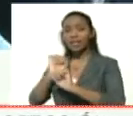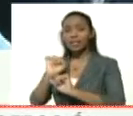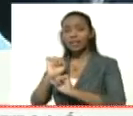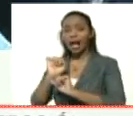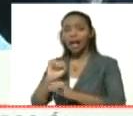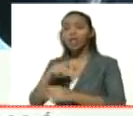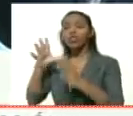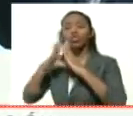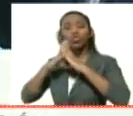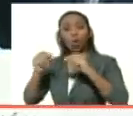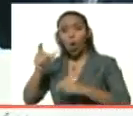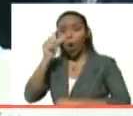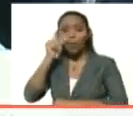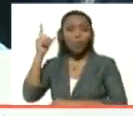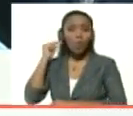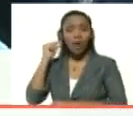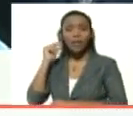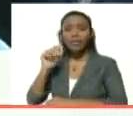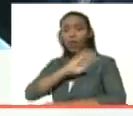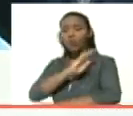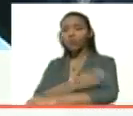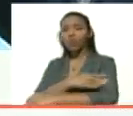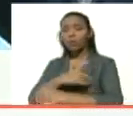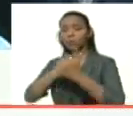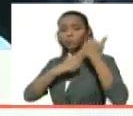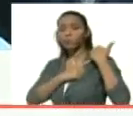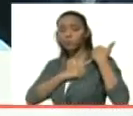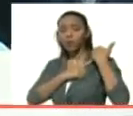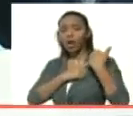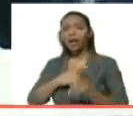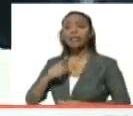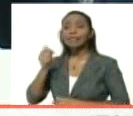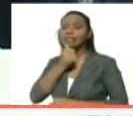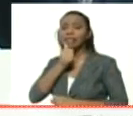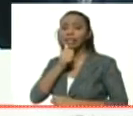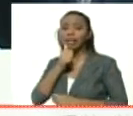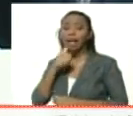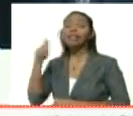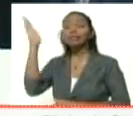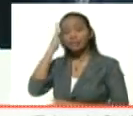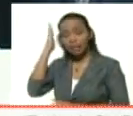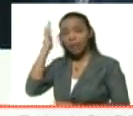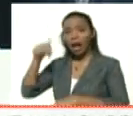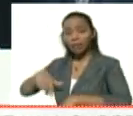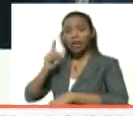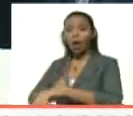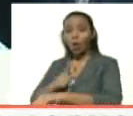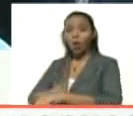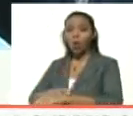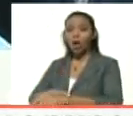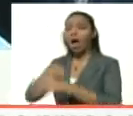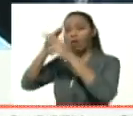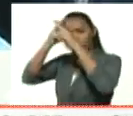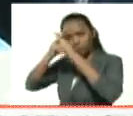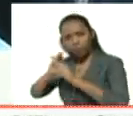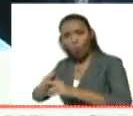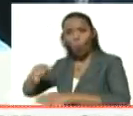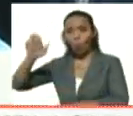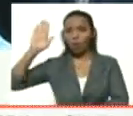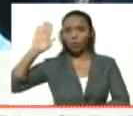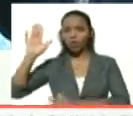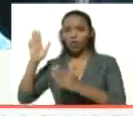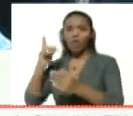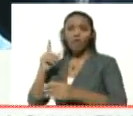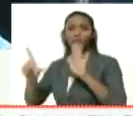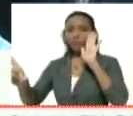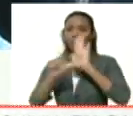a todos los hombres y mujeres de la Fuerza Armada Nacional Bolivariana, quienes han sabido a esta hora honrar su juramento de lealtad